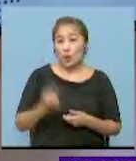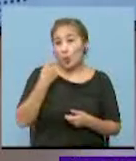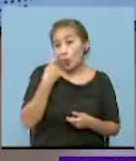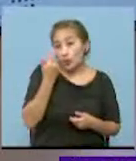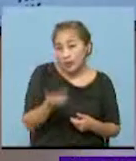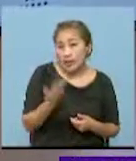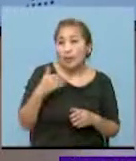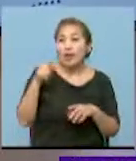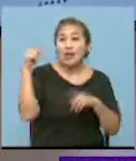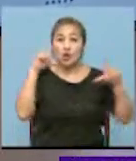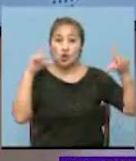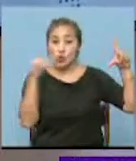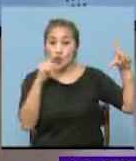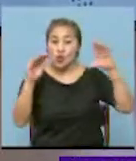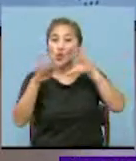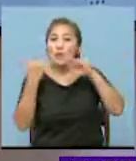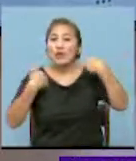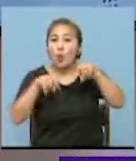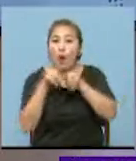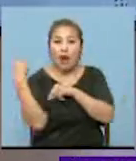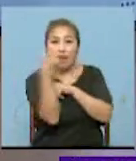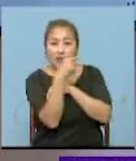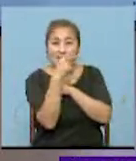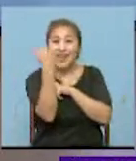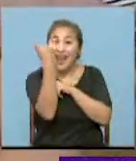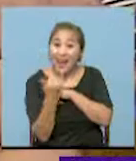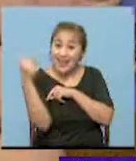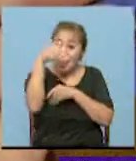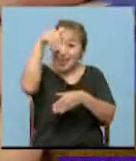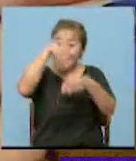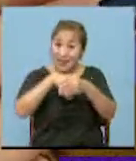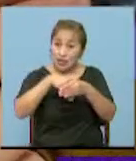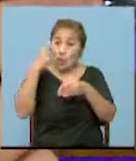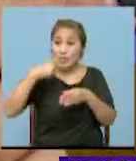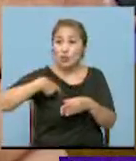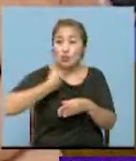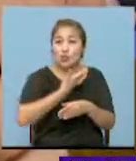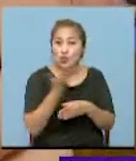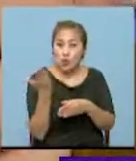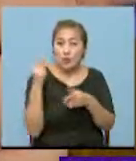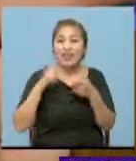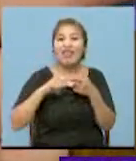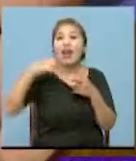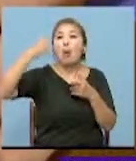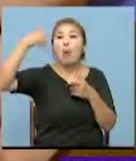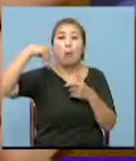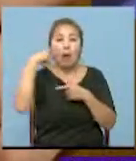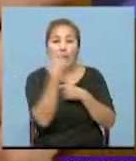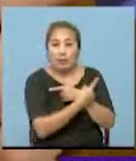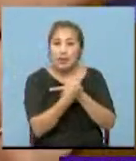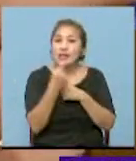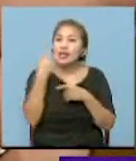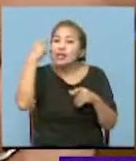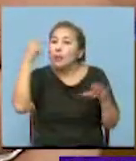Y ustedes van a recibir un sobre como este. Aquí dentro está la credencial del PAMI. Obviamente que si